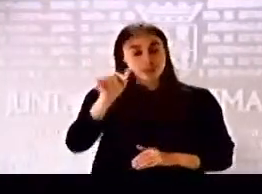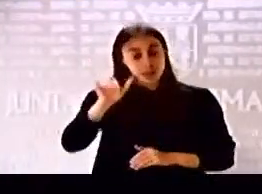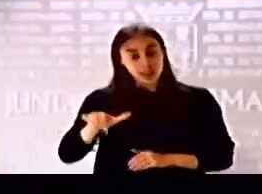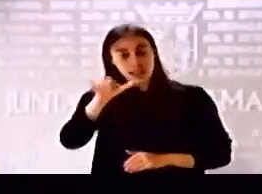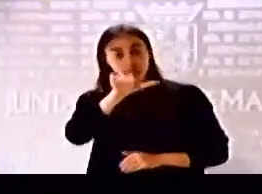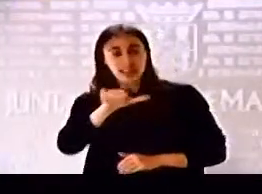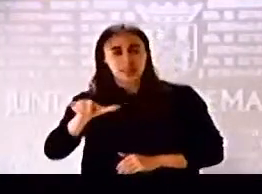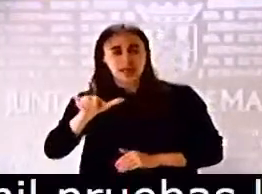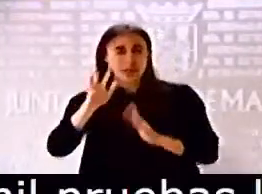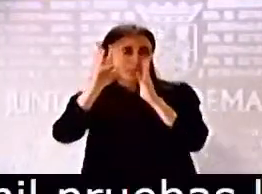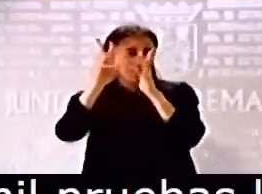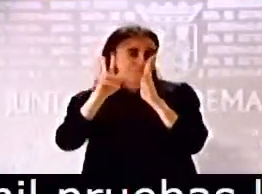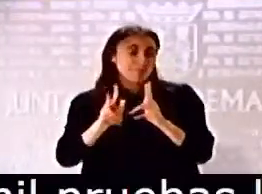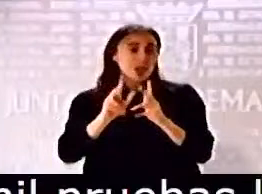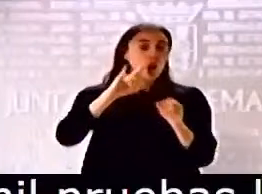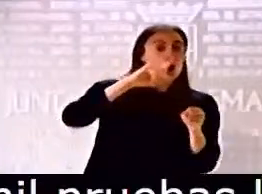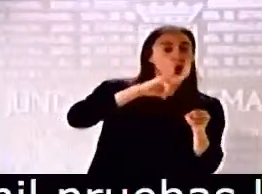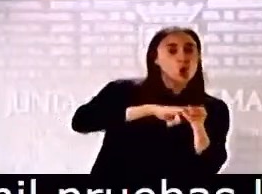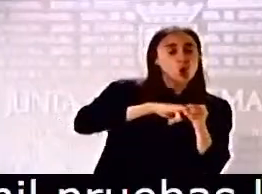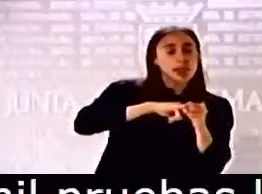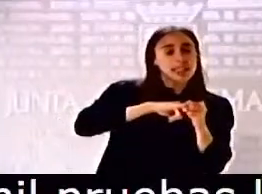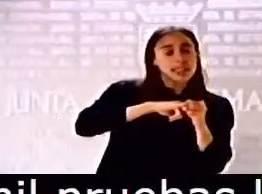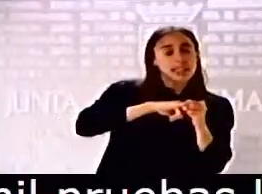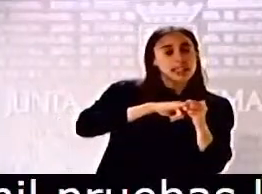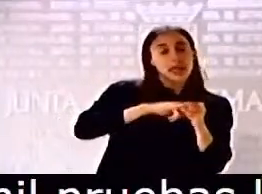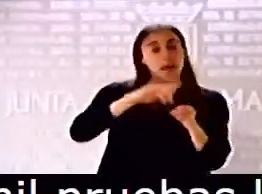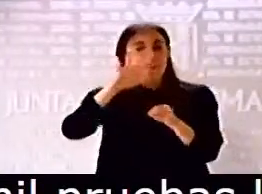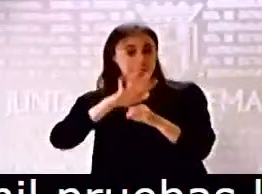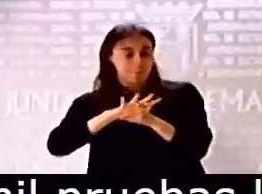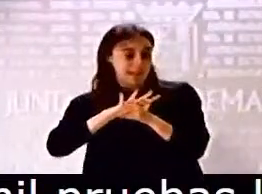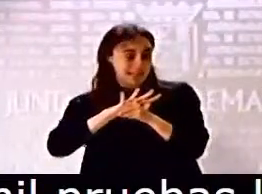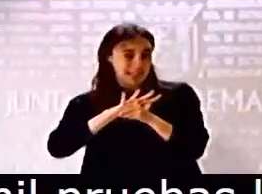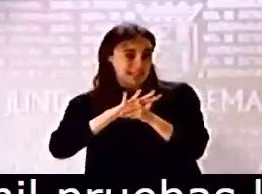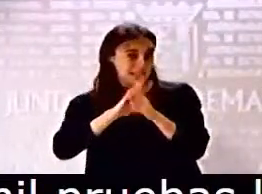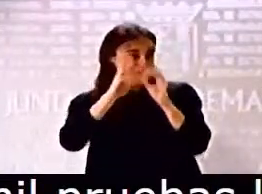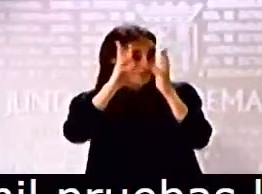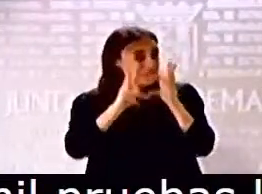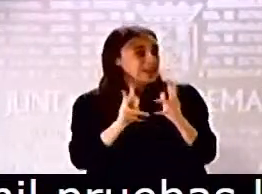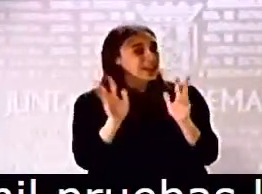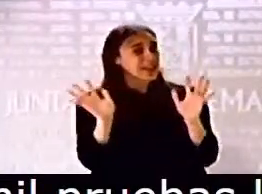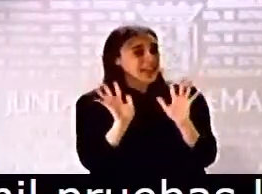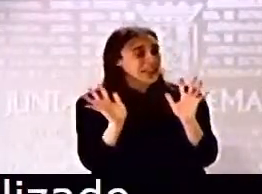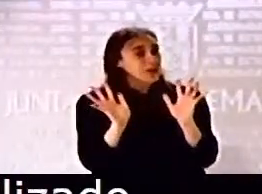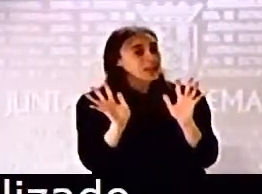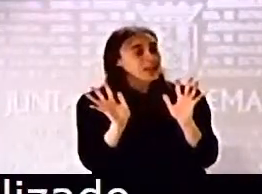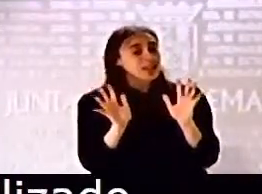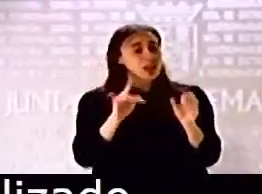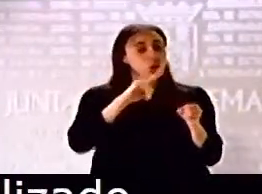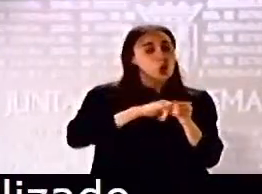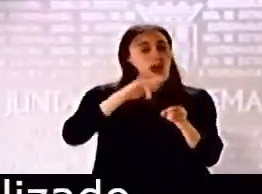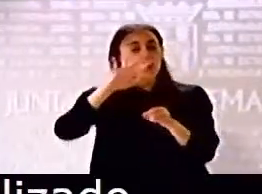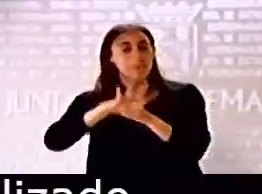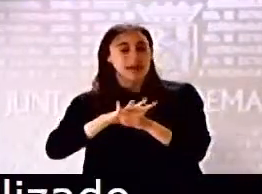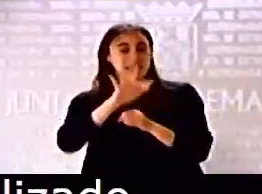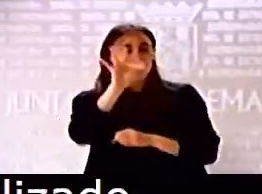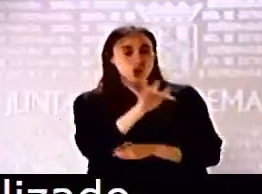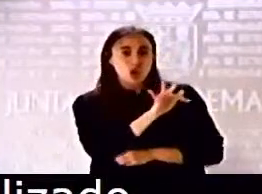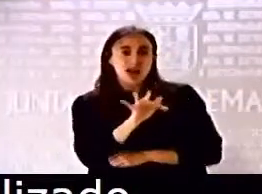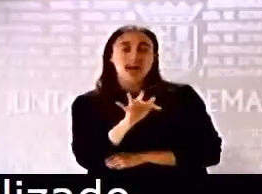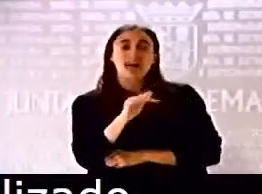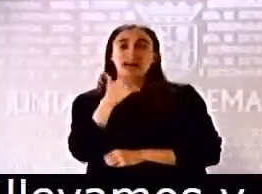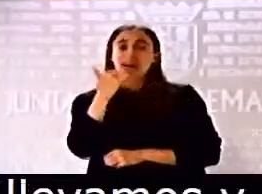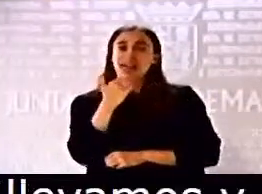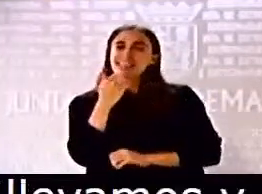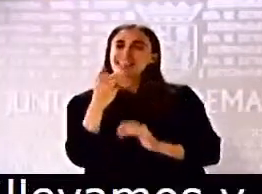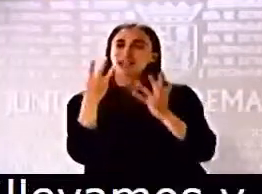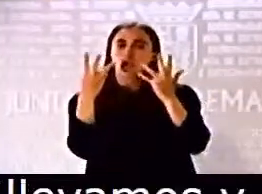semana, contabilizado solamente el lunes y el martes, pues ya llevamos cerca de las 8.000